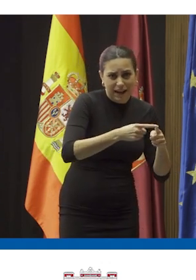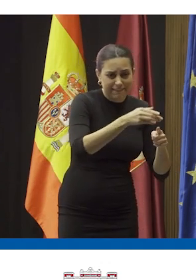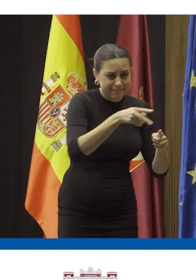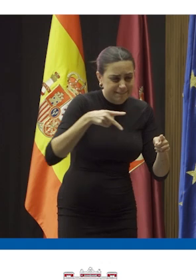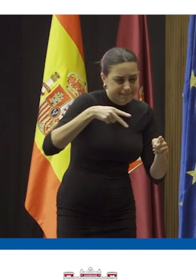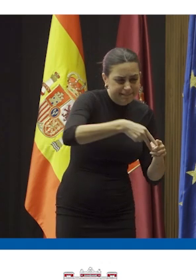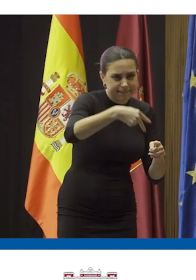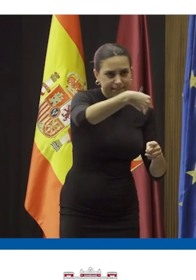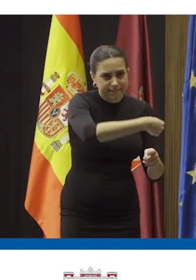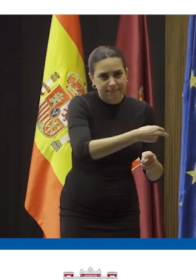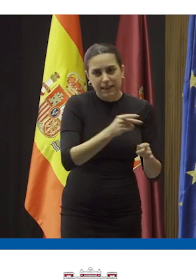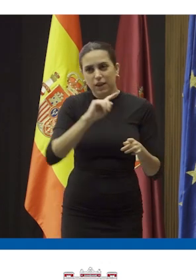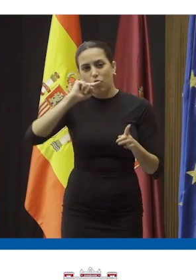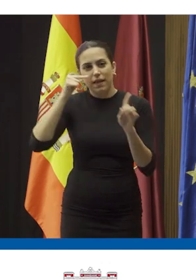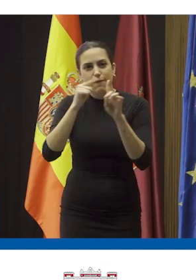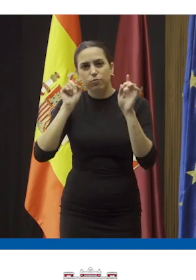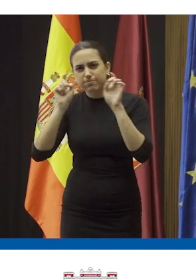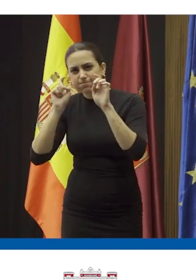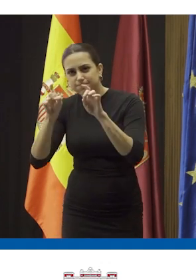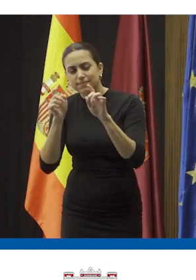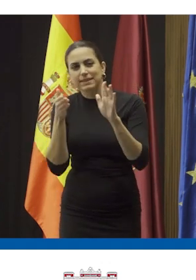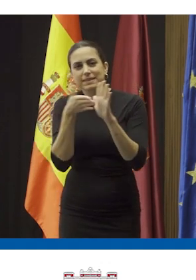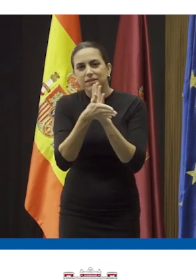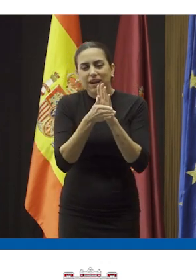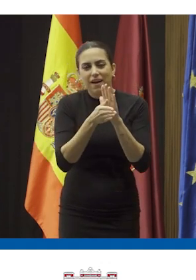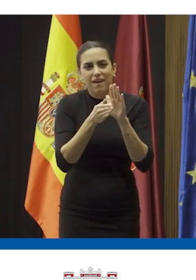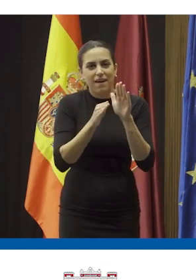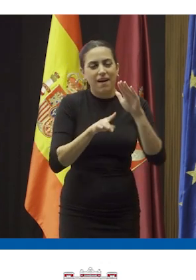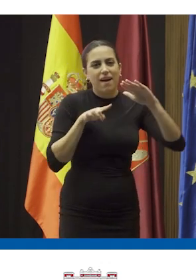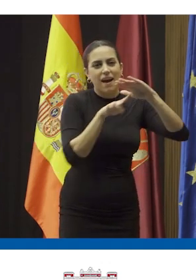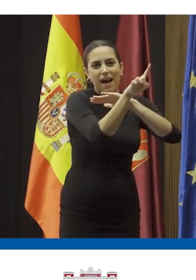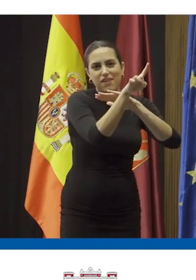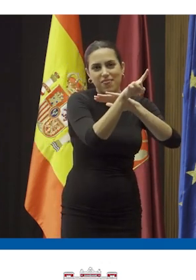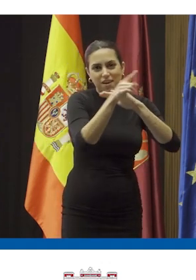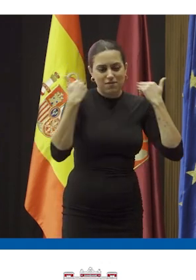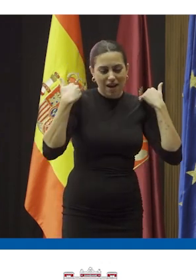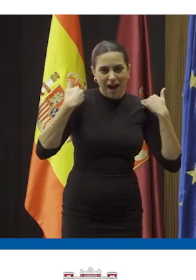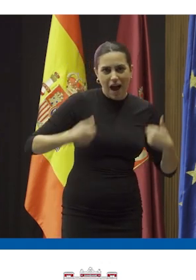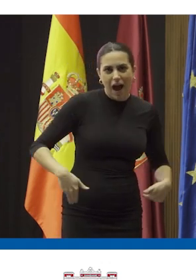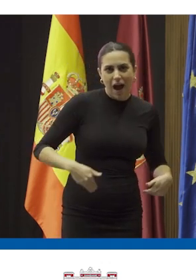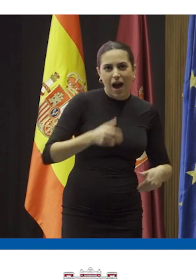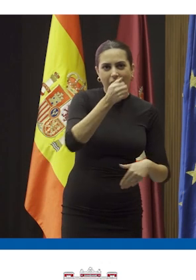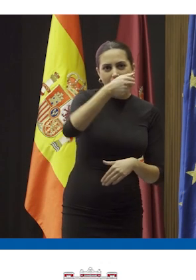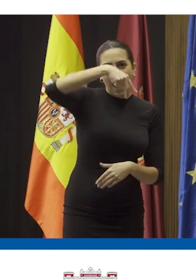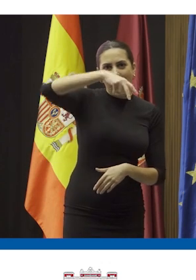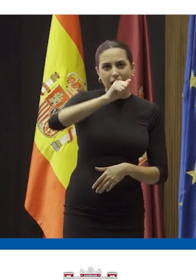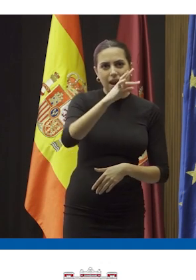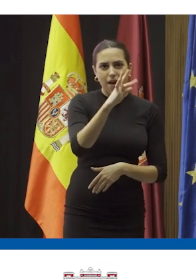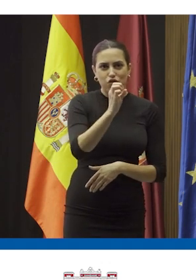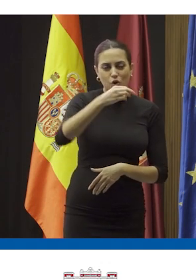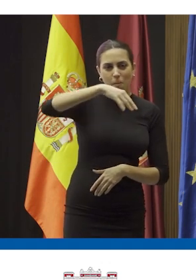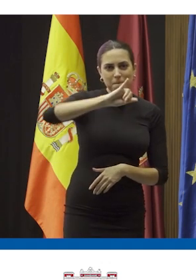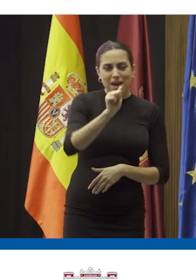tal cuestión, con lo cual el avance anatómico y quirúrgico es espectacular, de mano de Herófilo